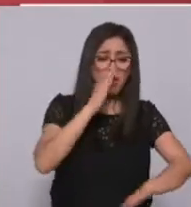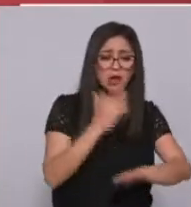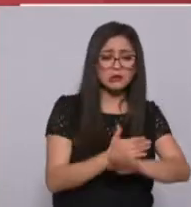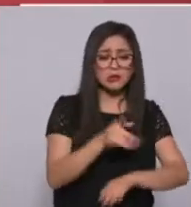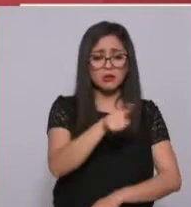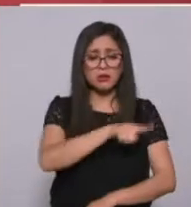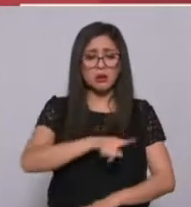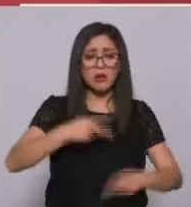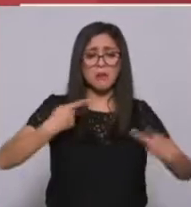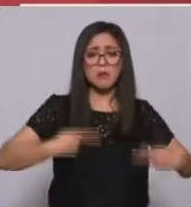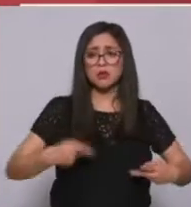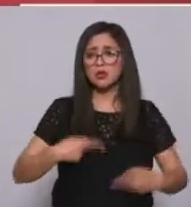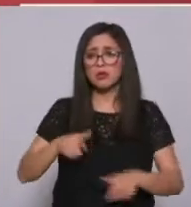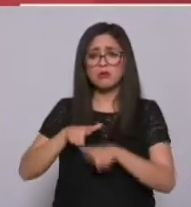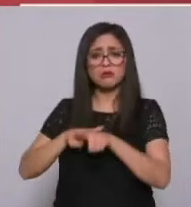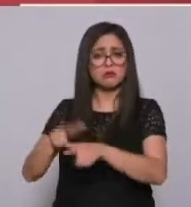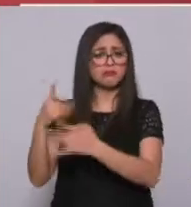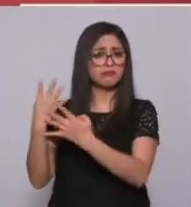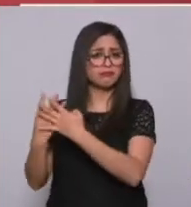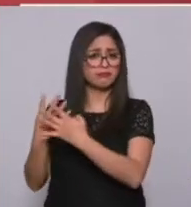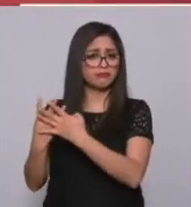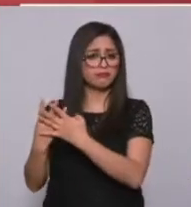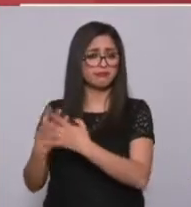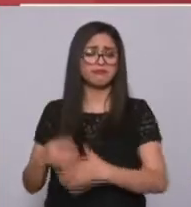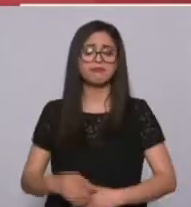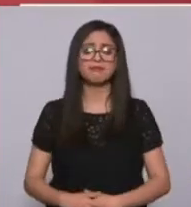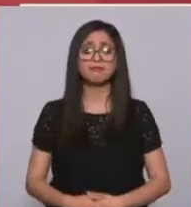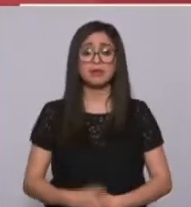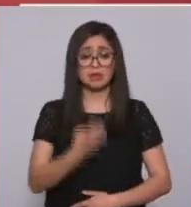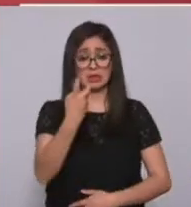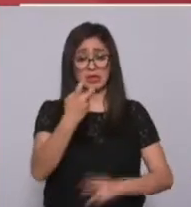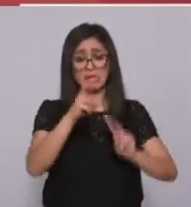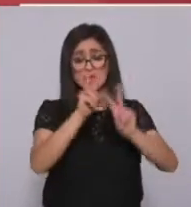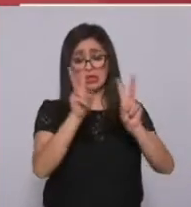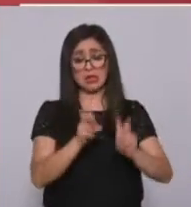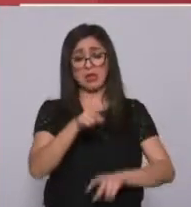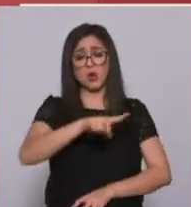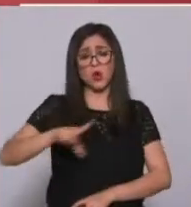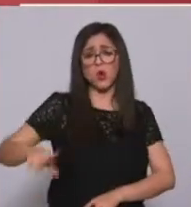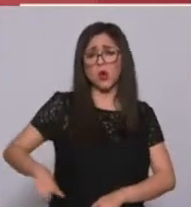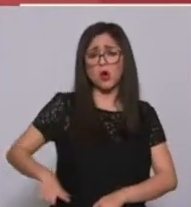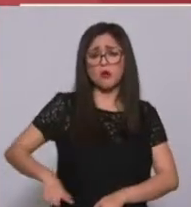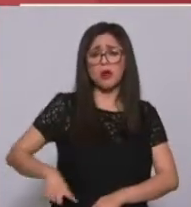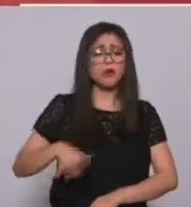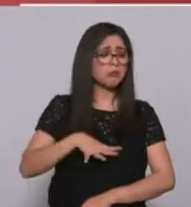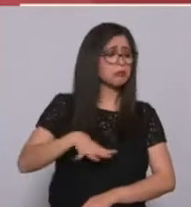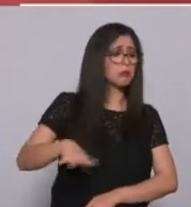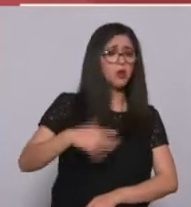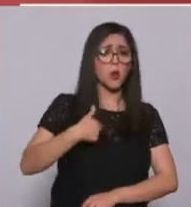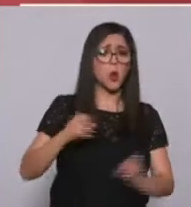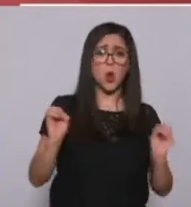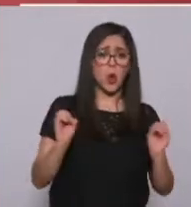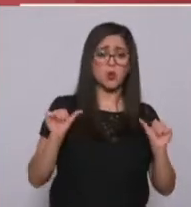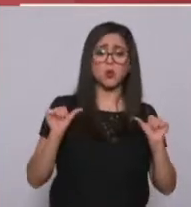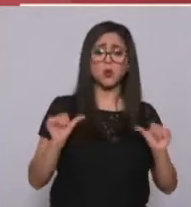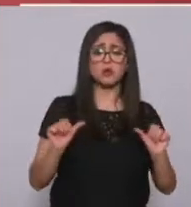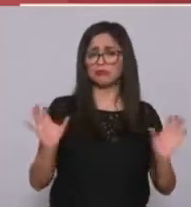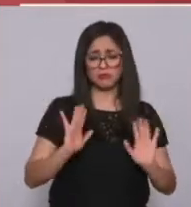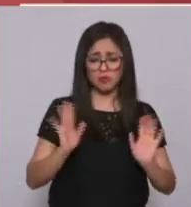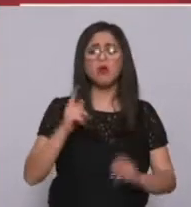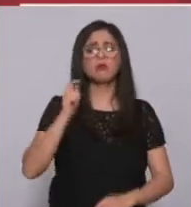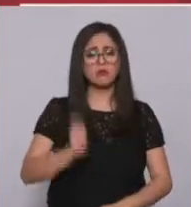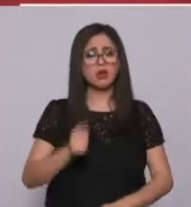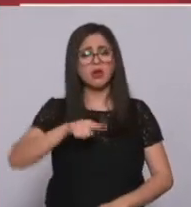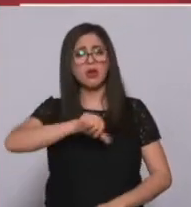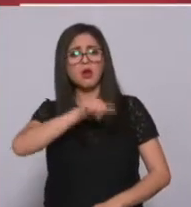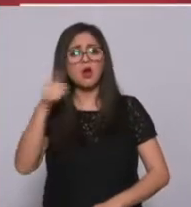a delincuentes. Aseguró que en este tema su gobierno no evadirá su responsabilidad, por lo que no aplica la política de la